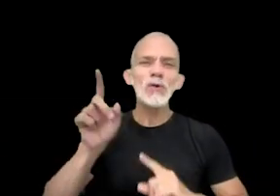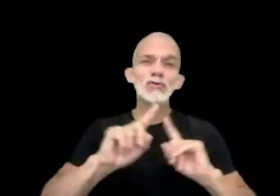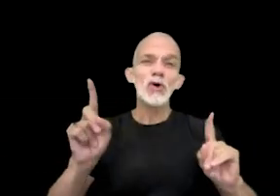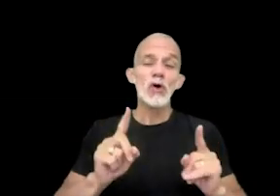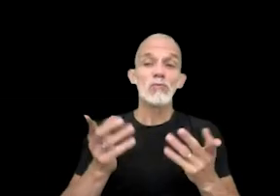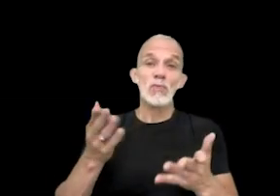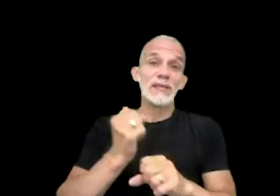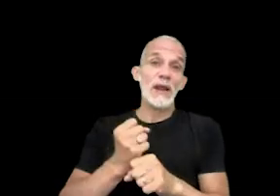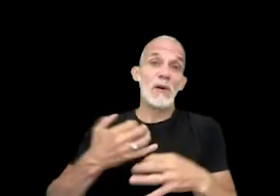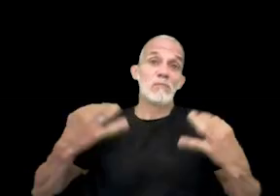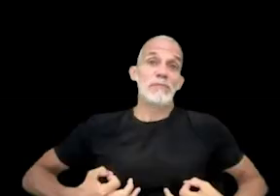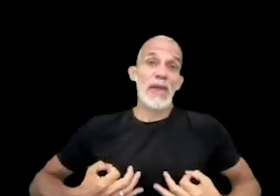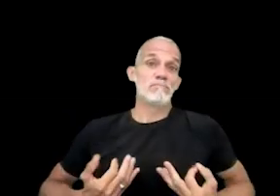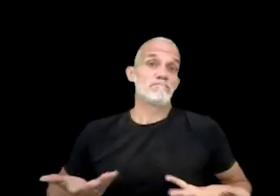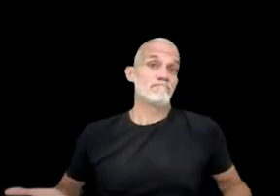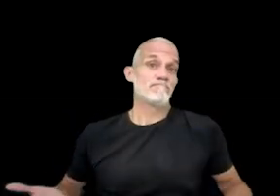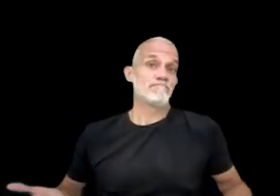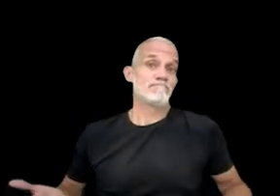hacer.